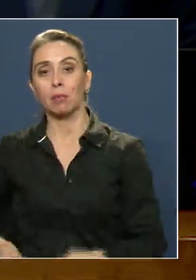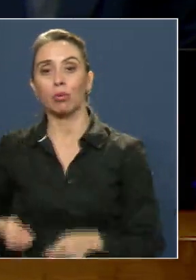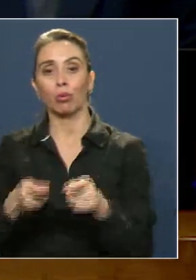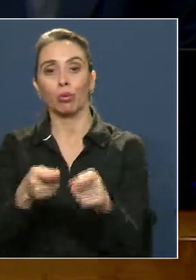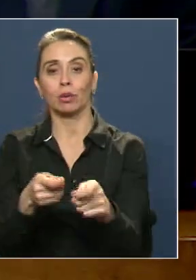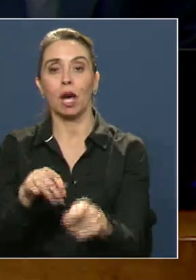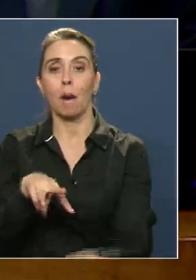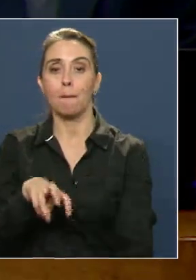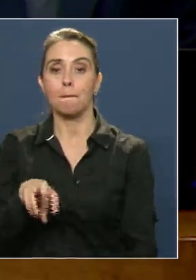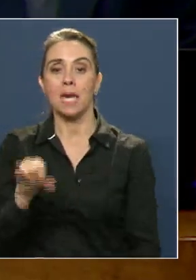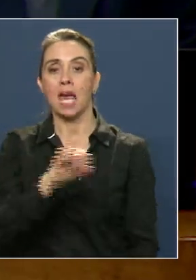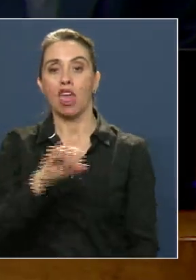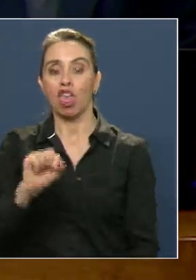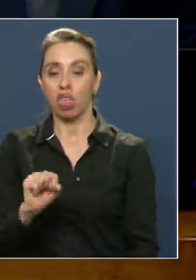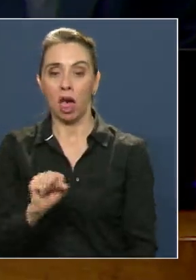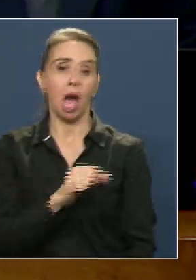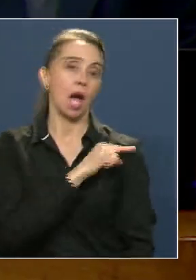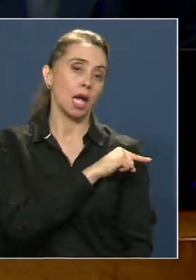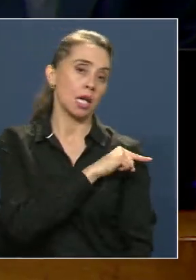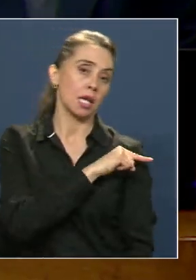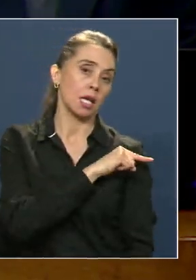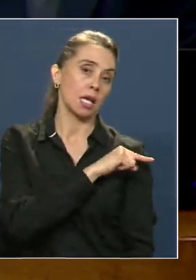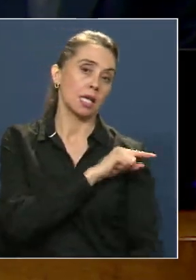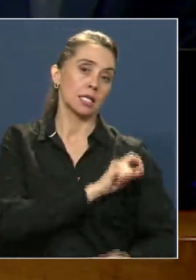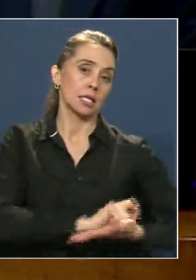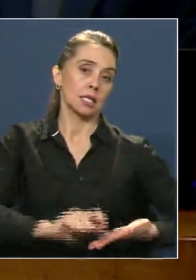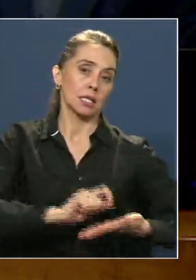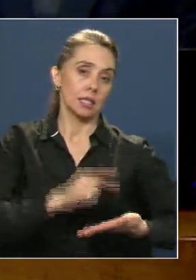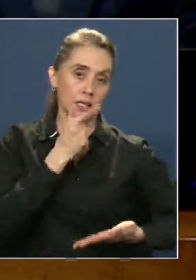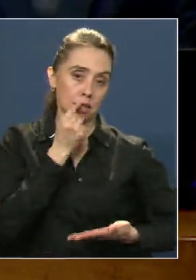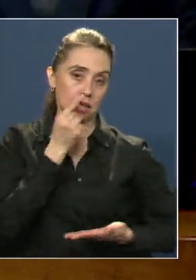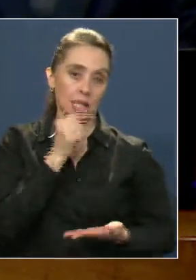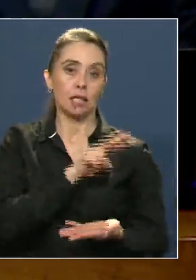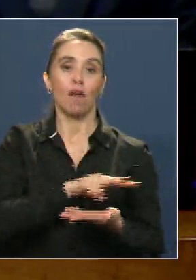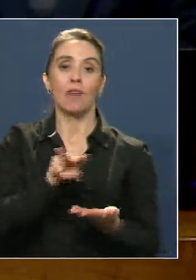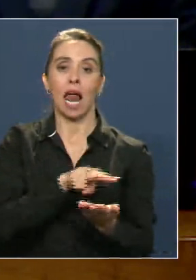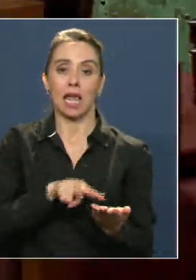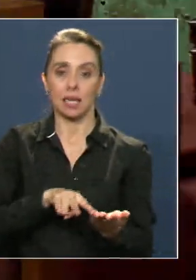diputado señor Mesa, de cuyo tenor dará cuenta el señor secretario.